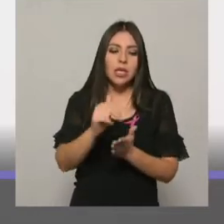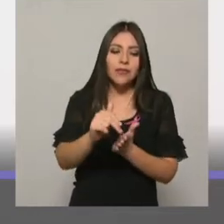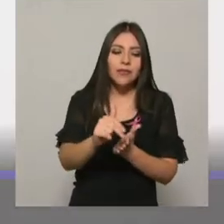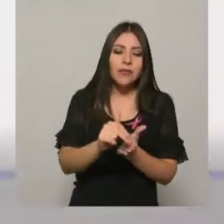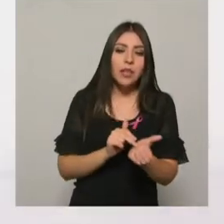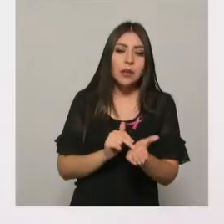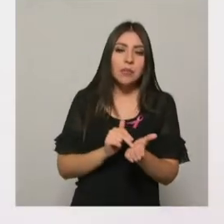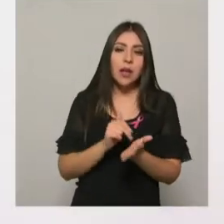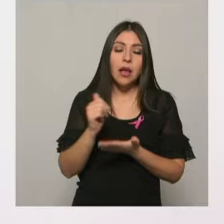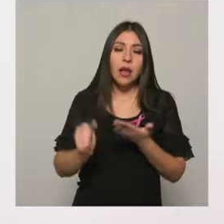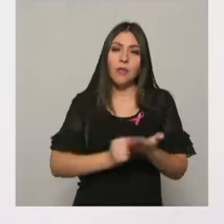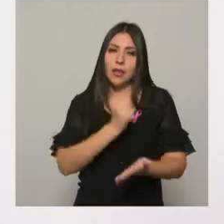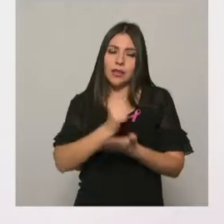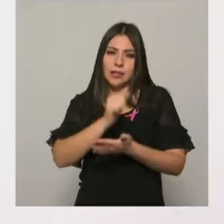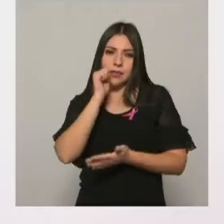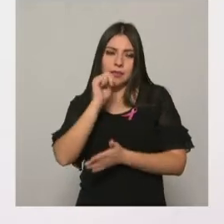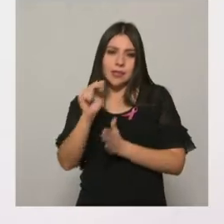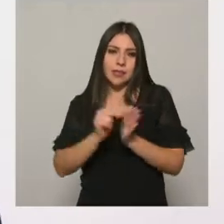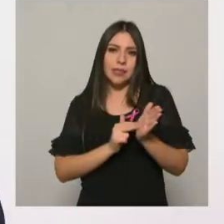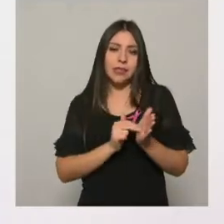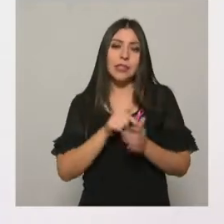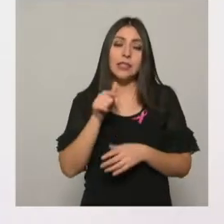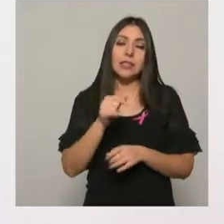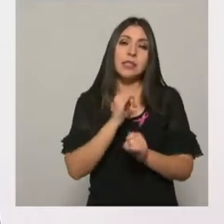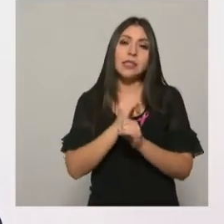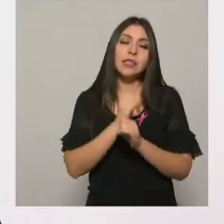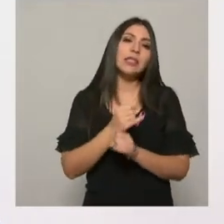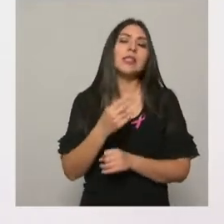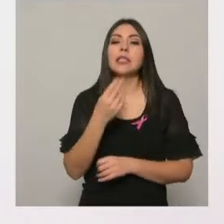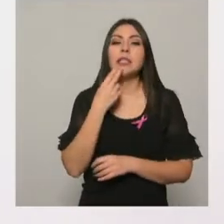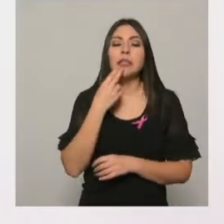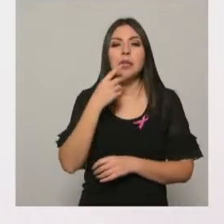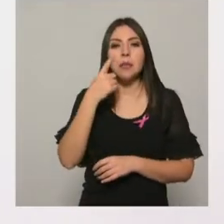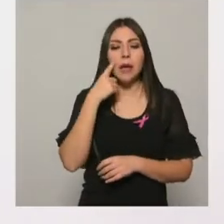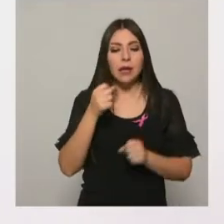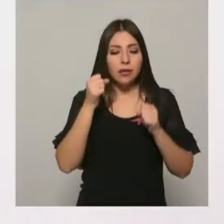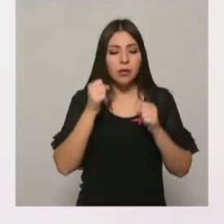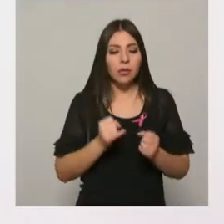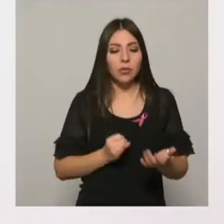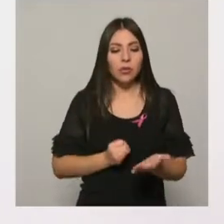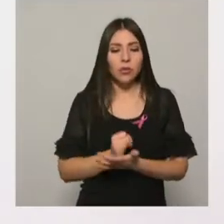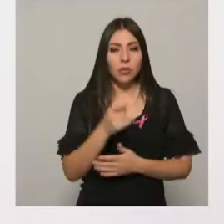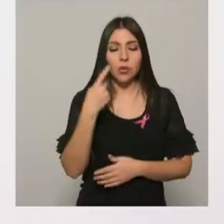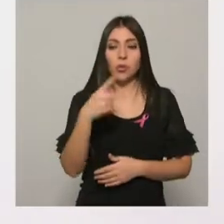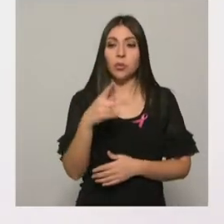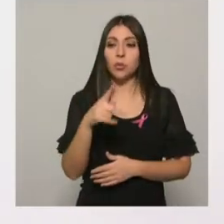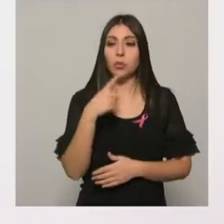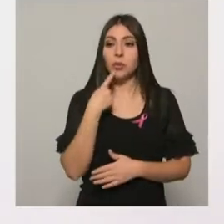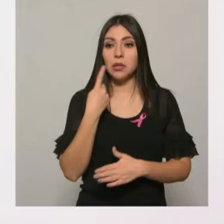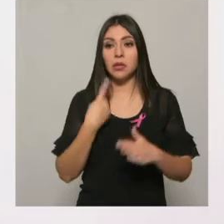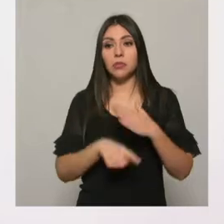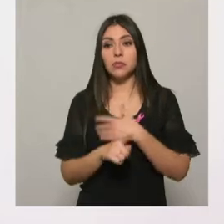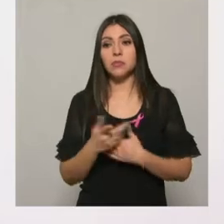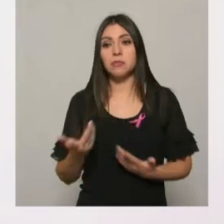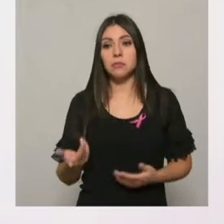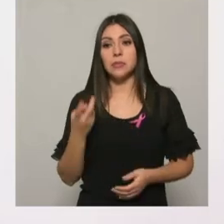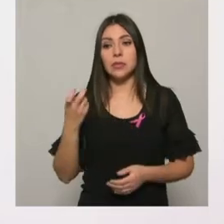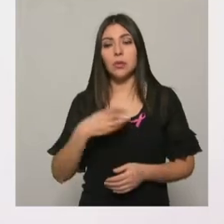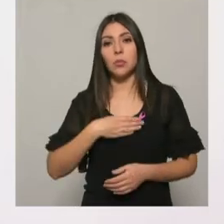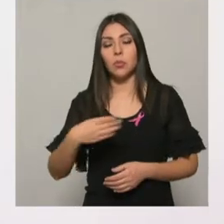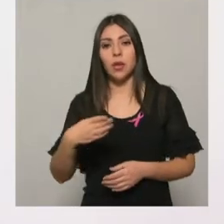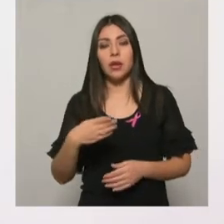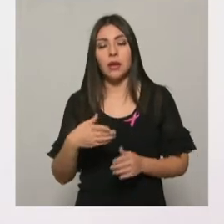que firmar. No solo eso, la plataforma sirve para ratificar tu denuncia y tu declaración, o sea, es una gran ganancia de